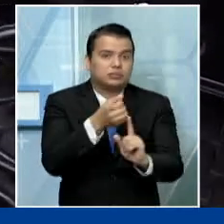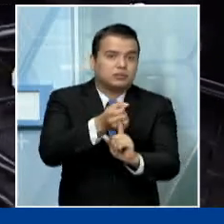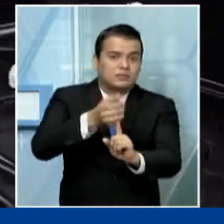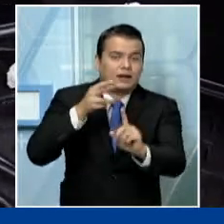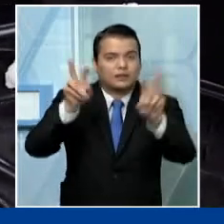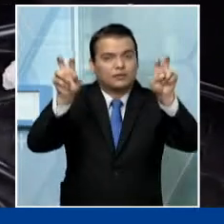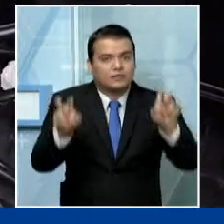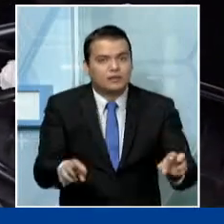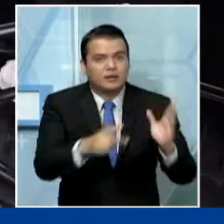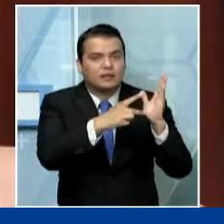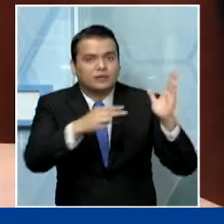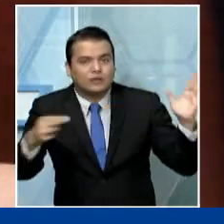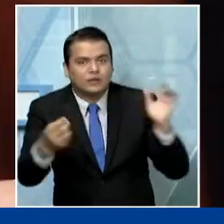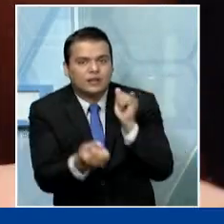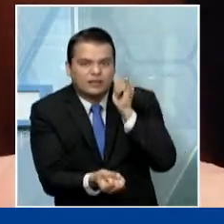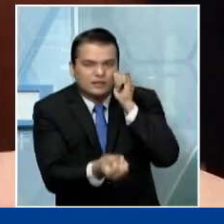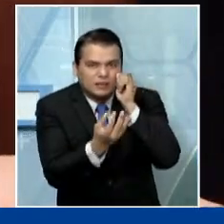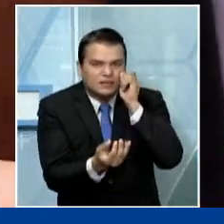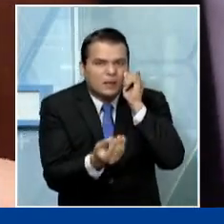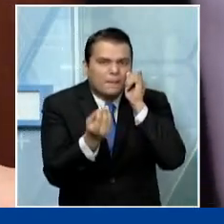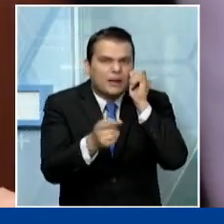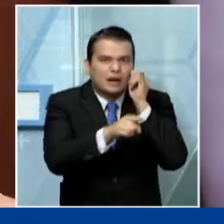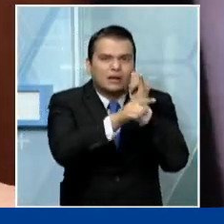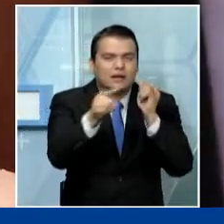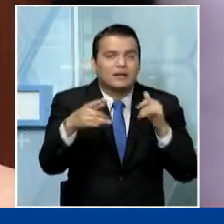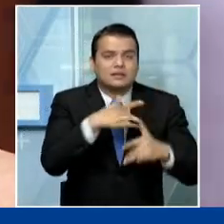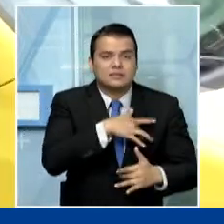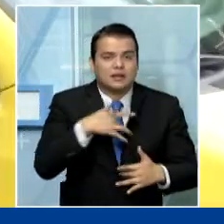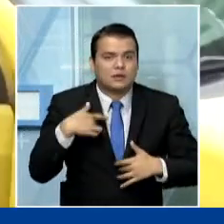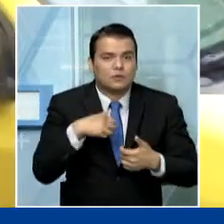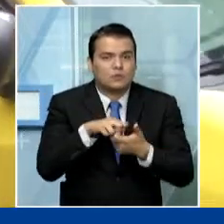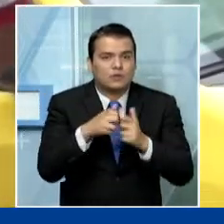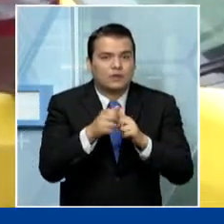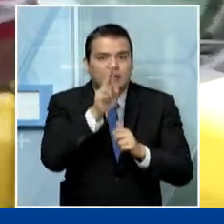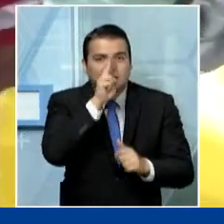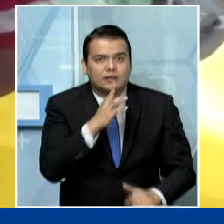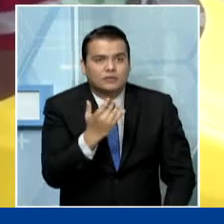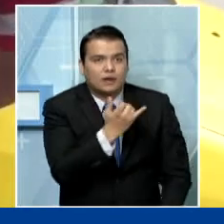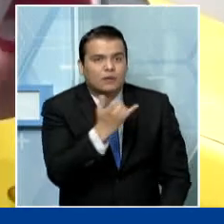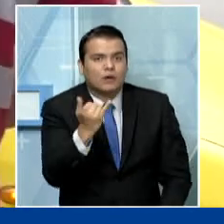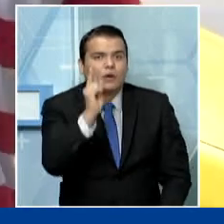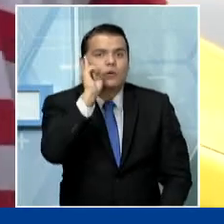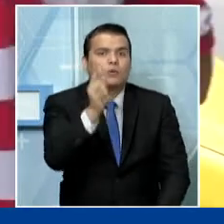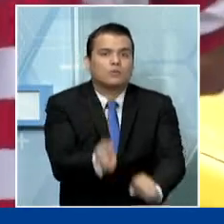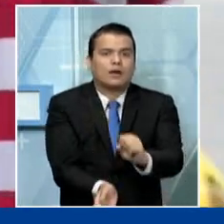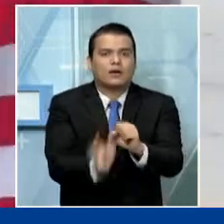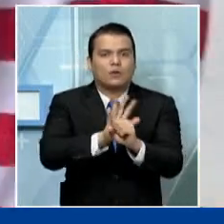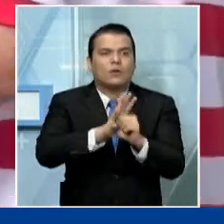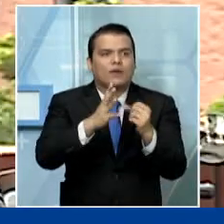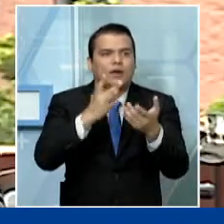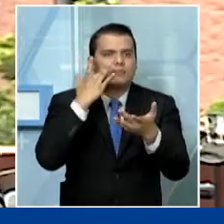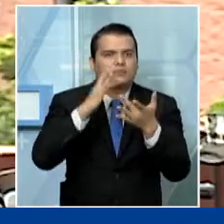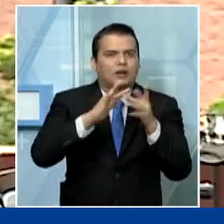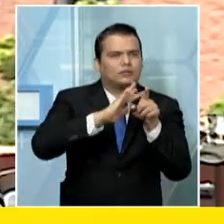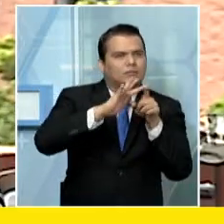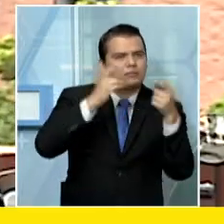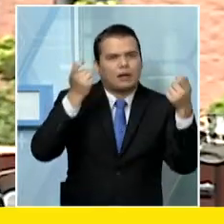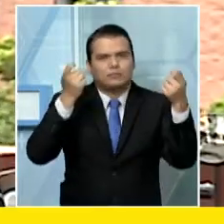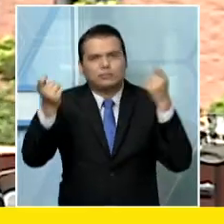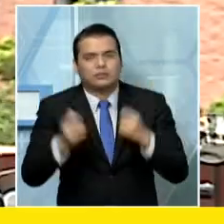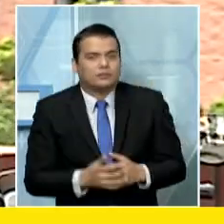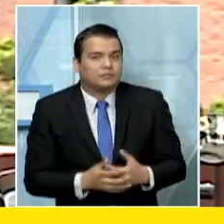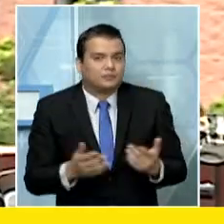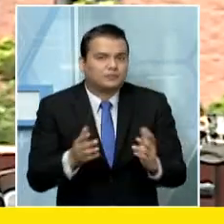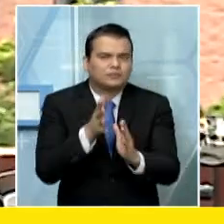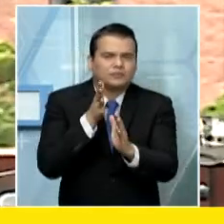para afrontar las problemáticas de salud pública que se vivió en el país por el coronario y dar información científica